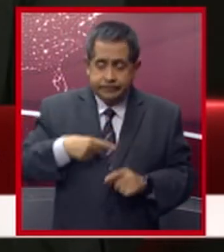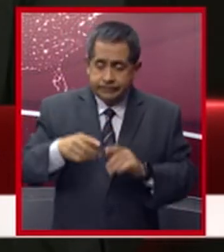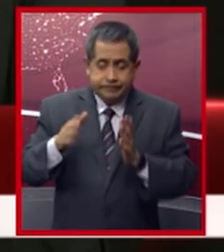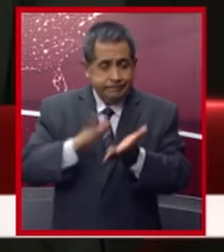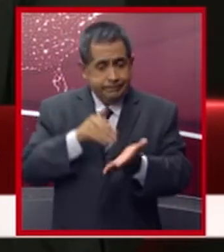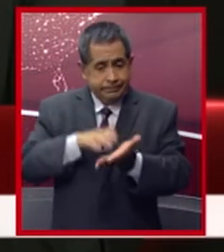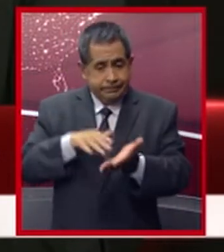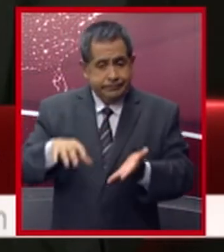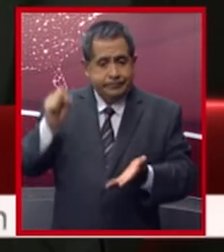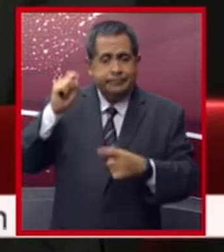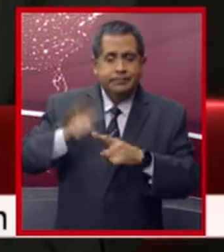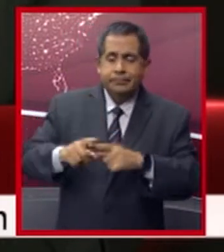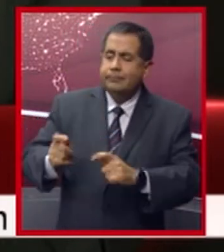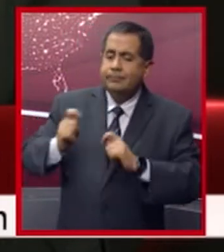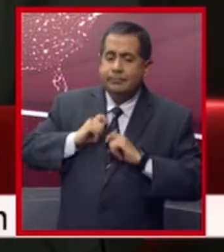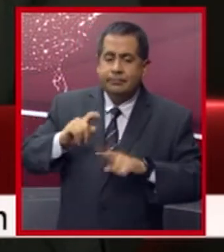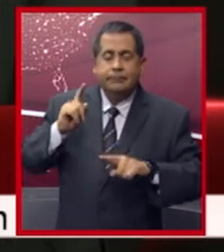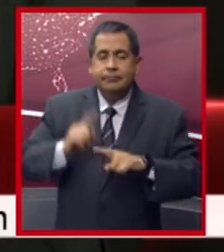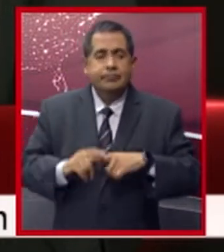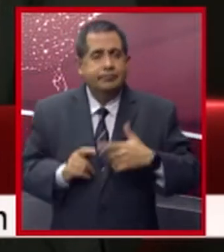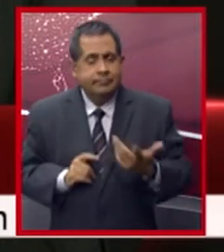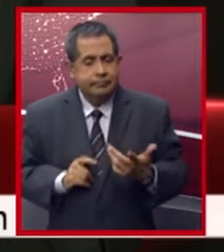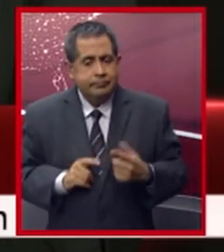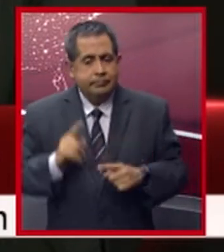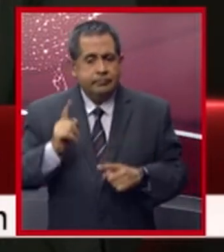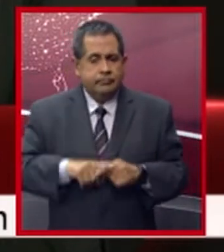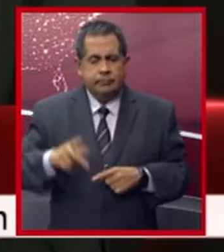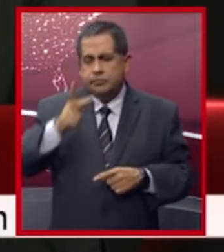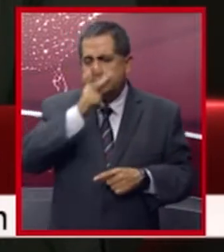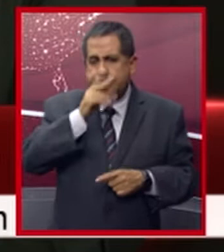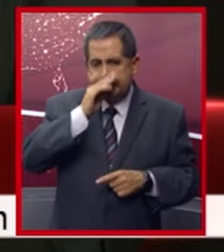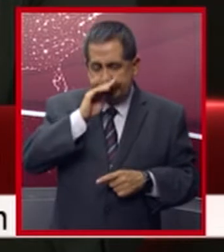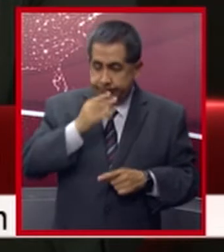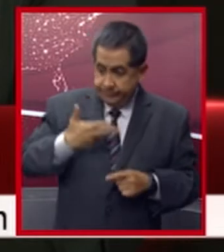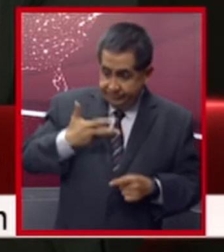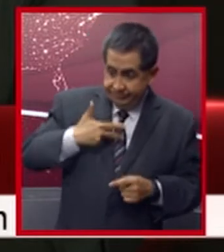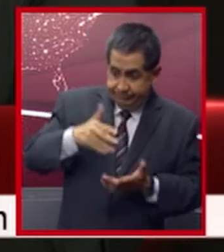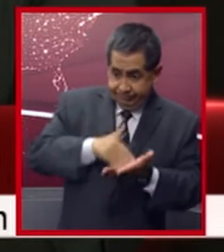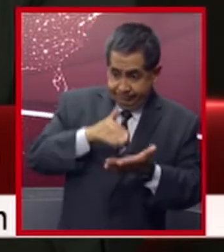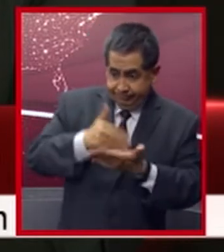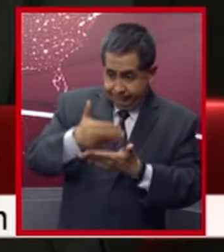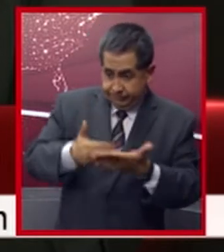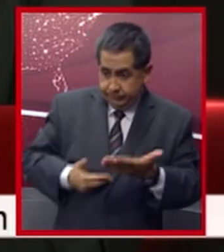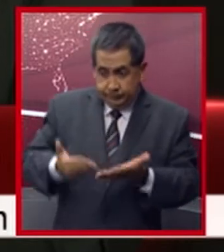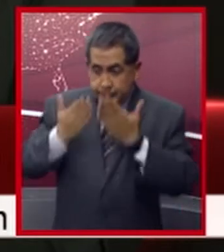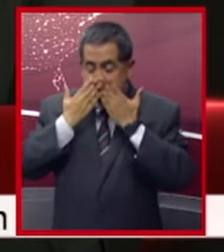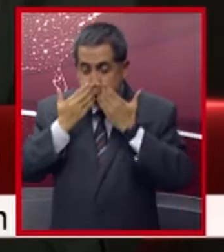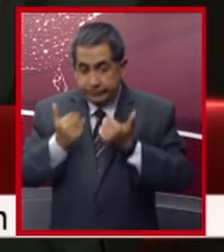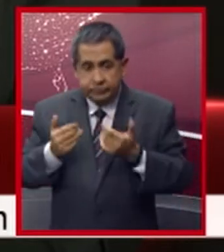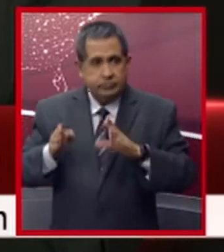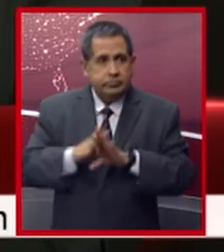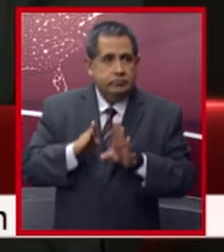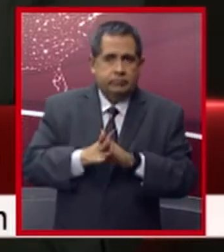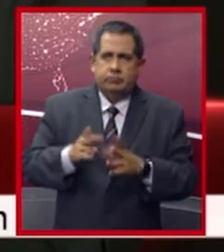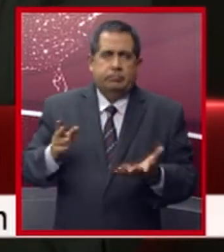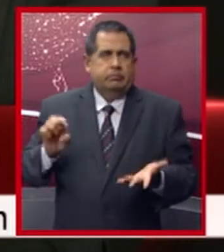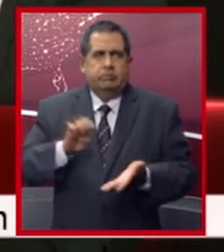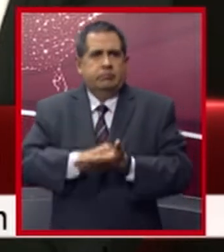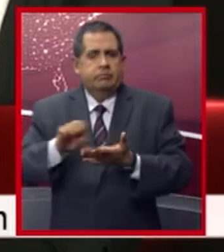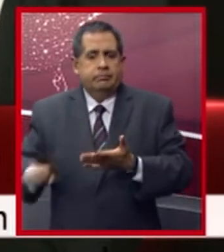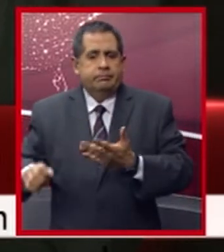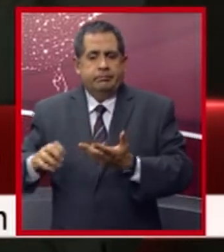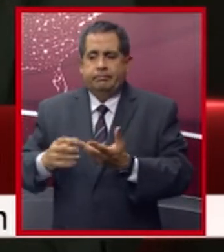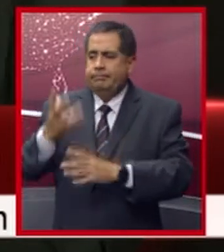los documentos? En primera instancia, el padre de familia, pero si no tiene posibilidades porque